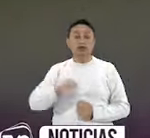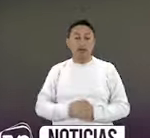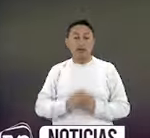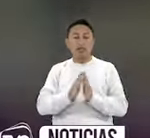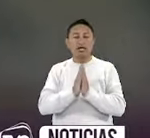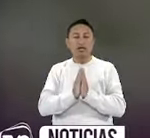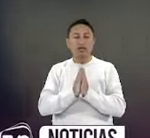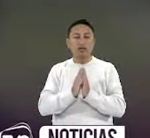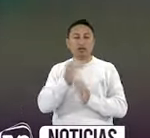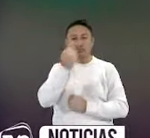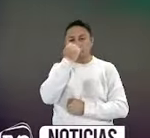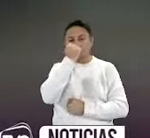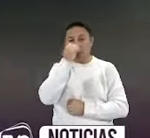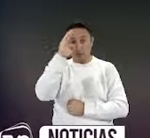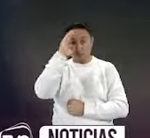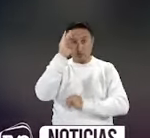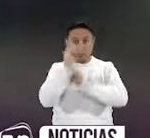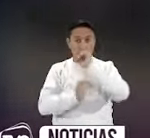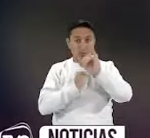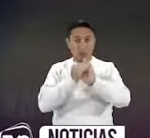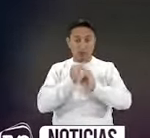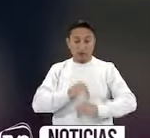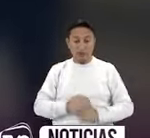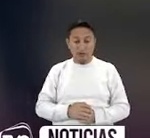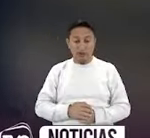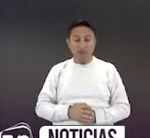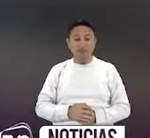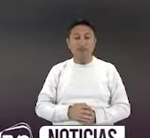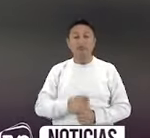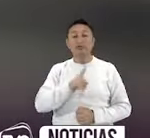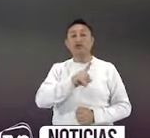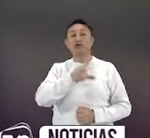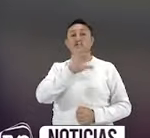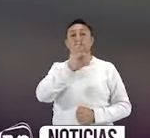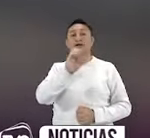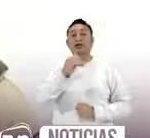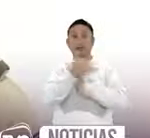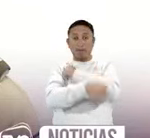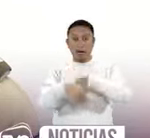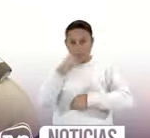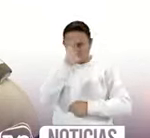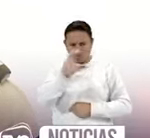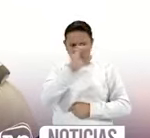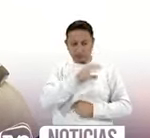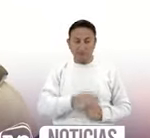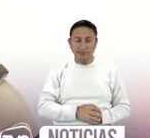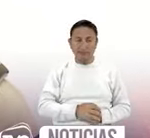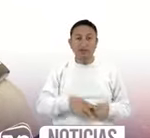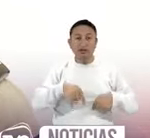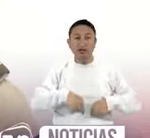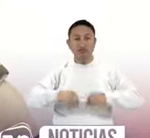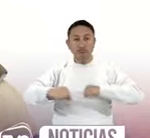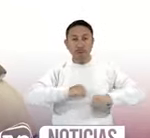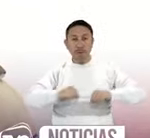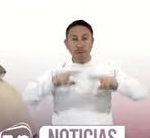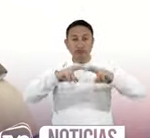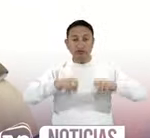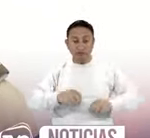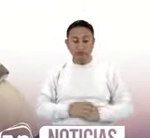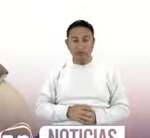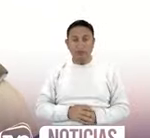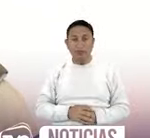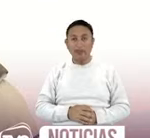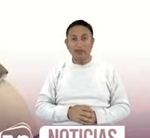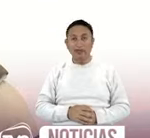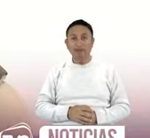por Interpol, es decir, era buscado en más de 190 países. Que el trabajo investigativo se realizó con ENFAS, Europol, que es